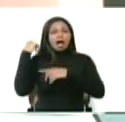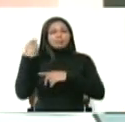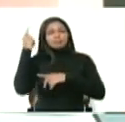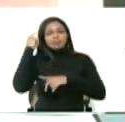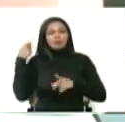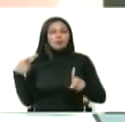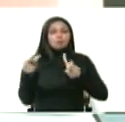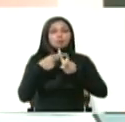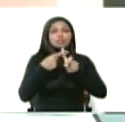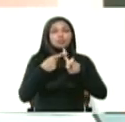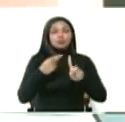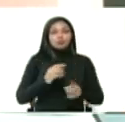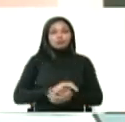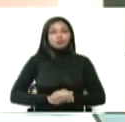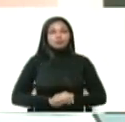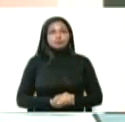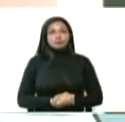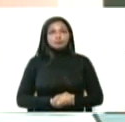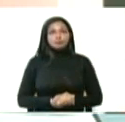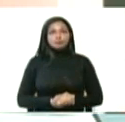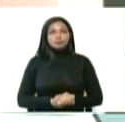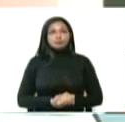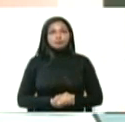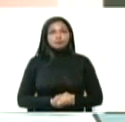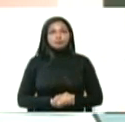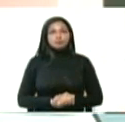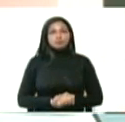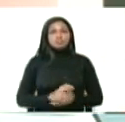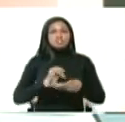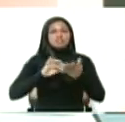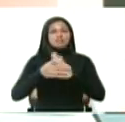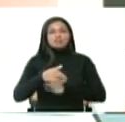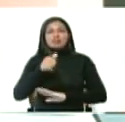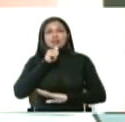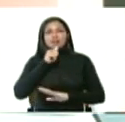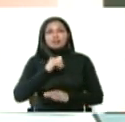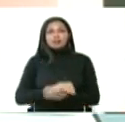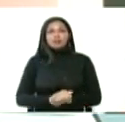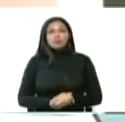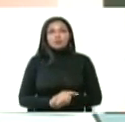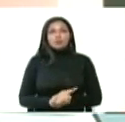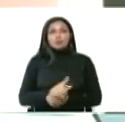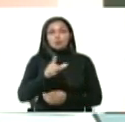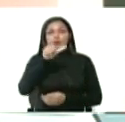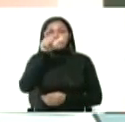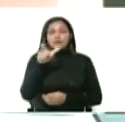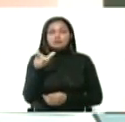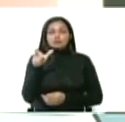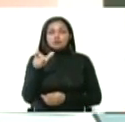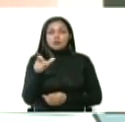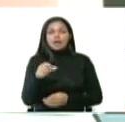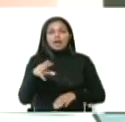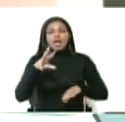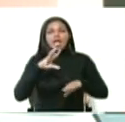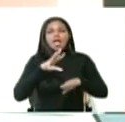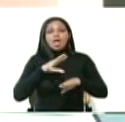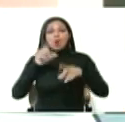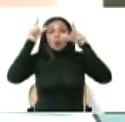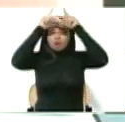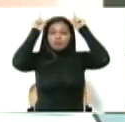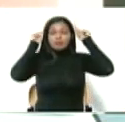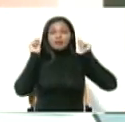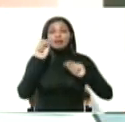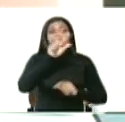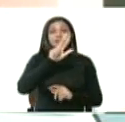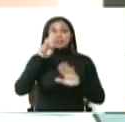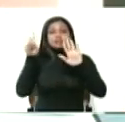positivo. Se trata de una colaboradora, una enfermera de 36 años